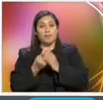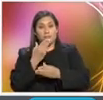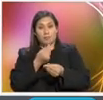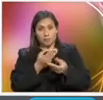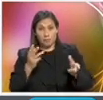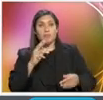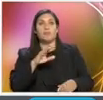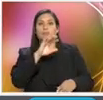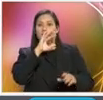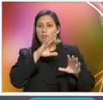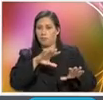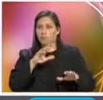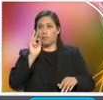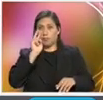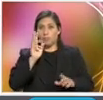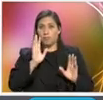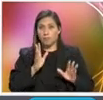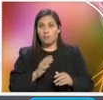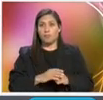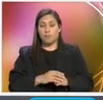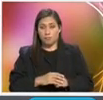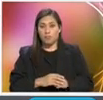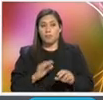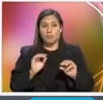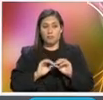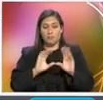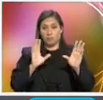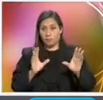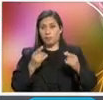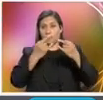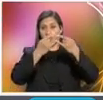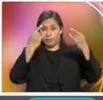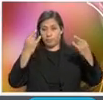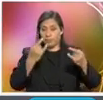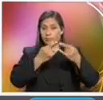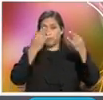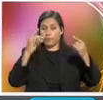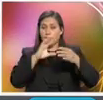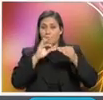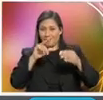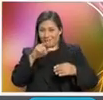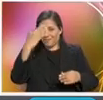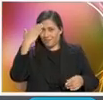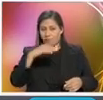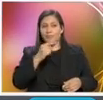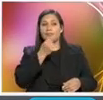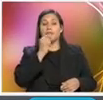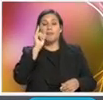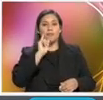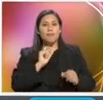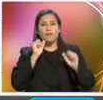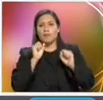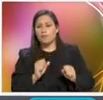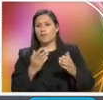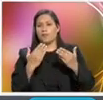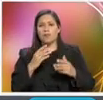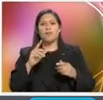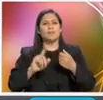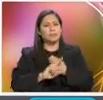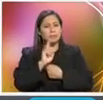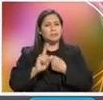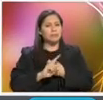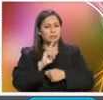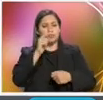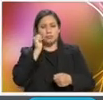¿lo viste? Sí. Perfecto. Y evidentemente relata la historia. Tú sabes que era una niña insegura, una niña Sí. con